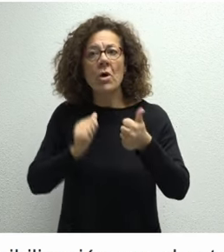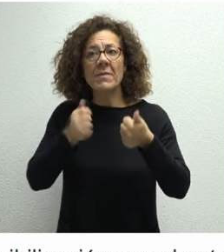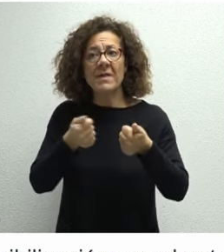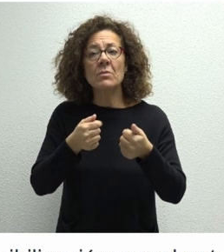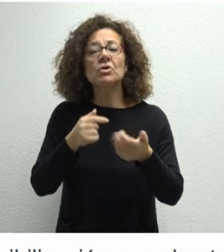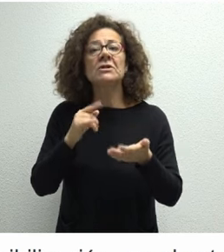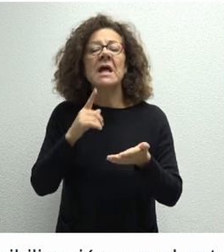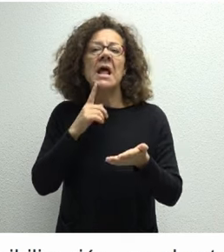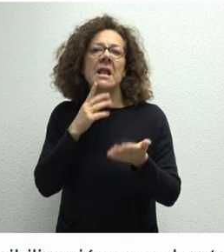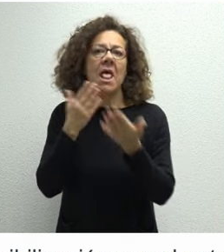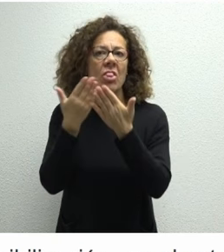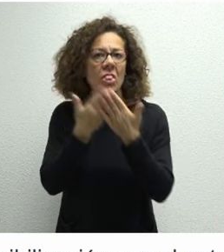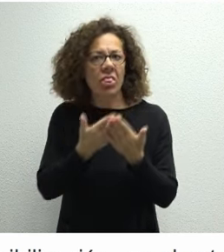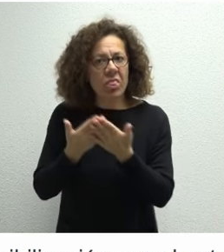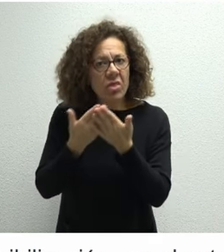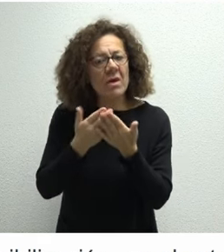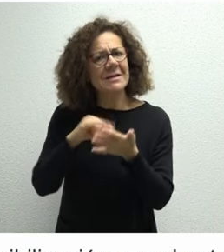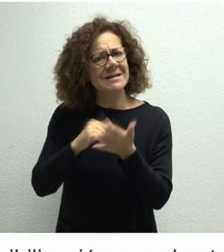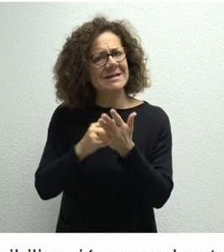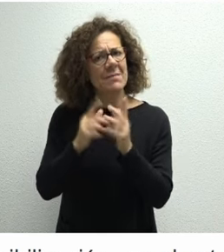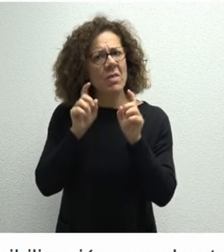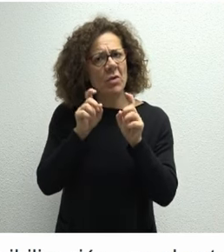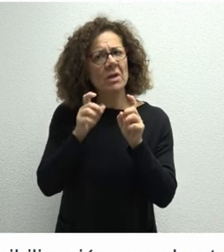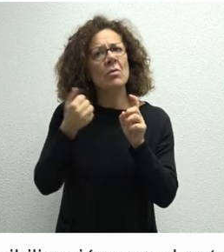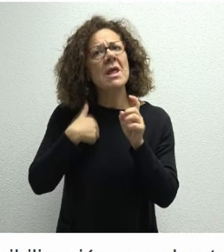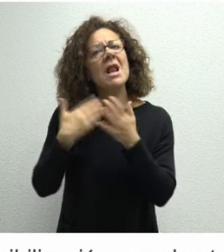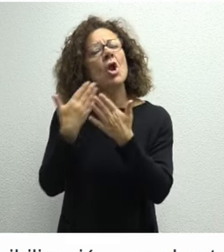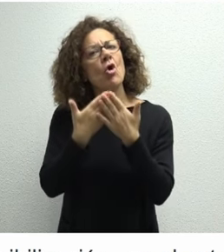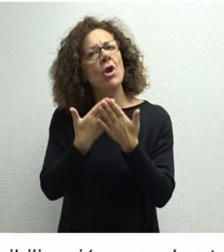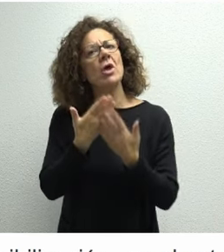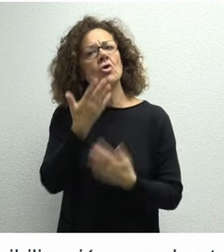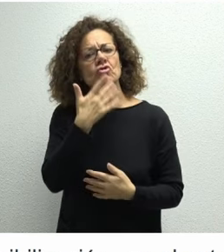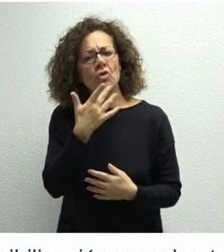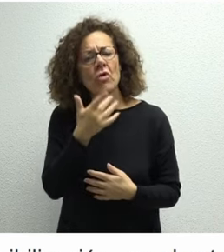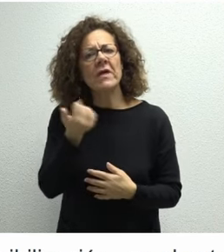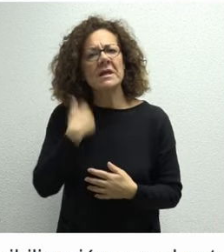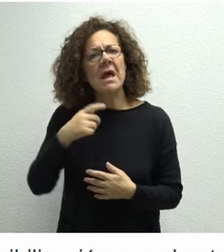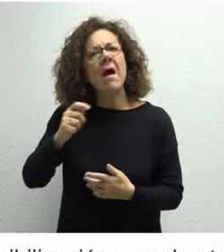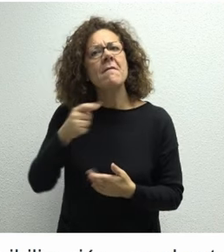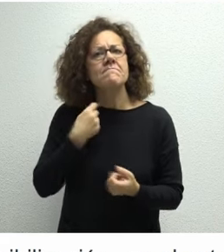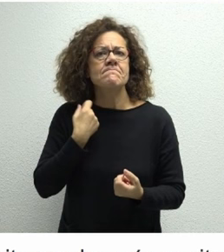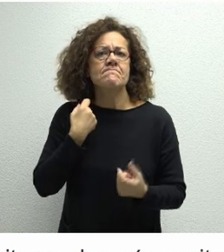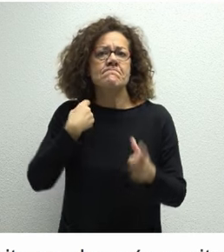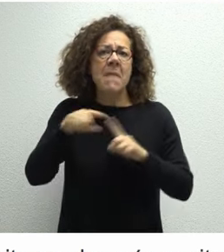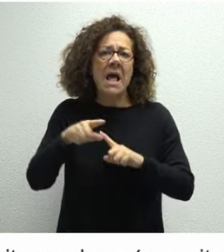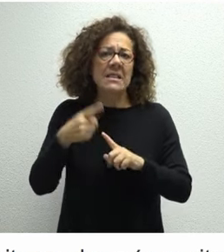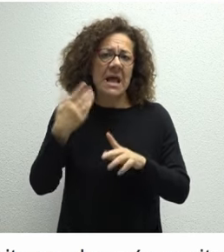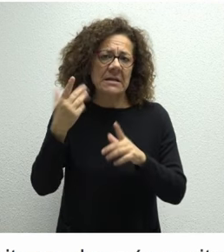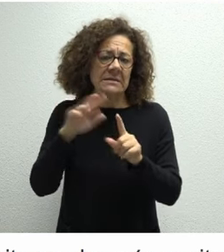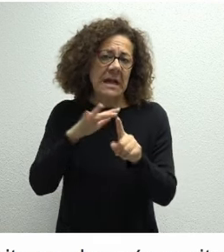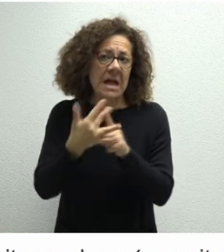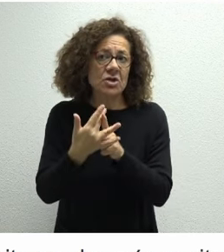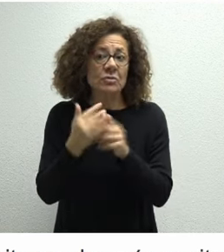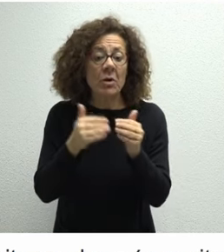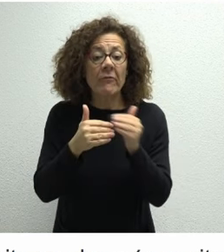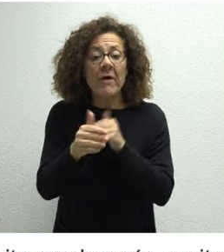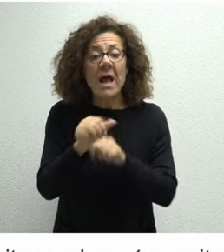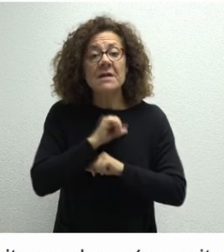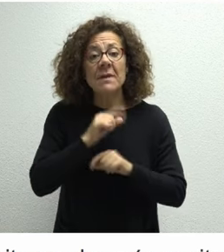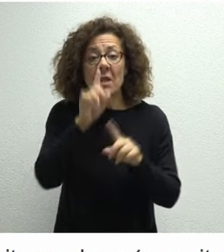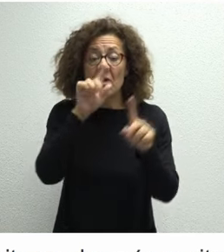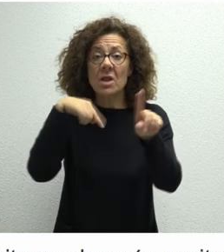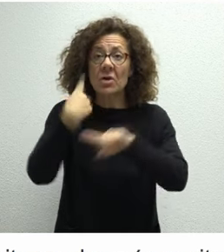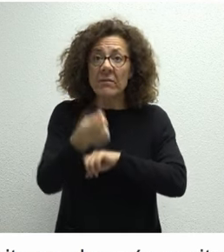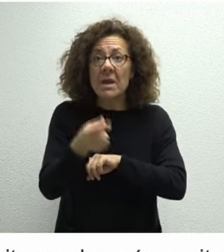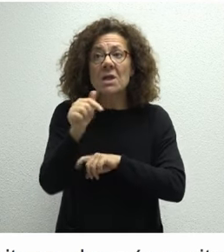sistema educativo ya nos van conociendo también en los coles nos van derivando casos pero de Cara a 2024 pues es un área